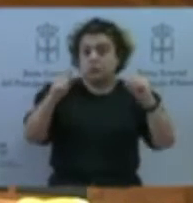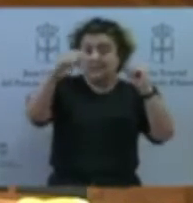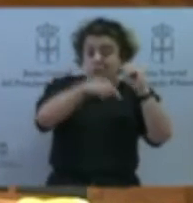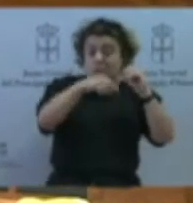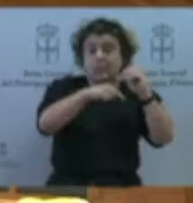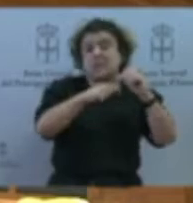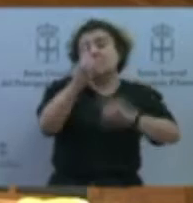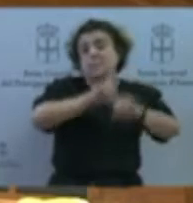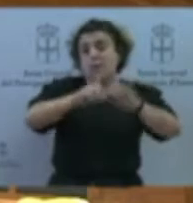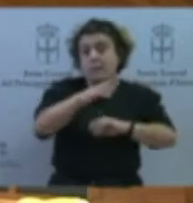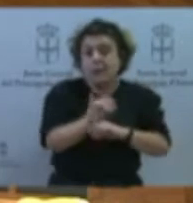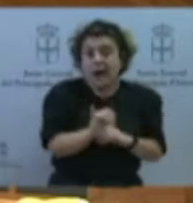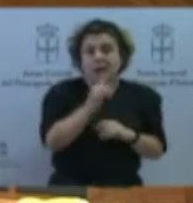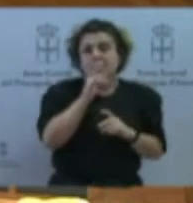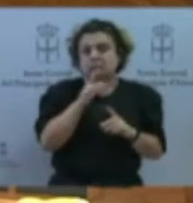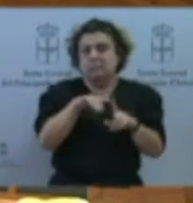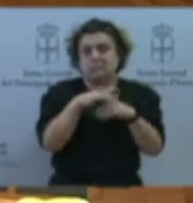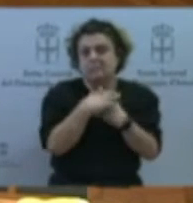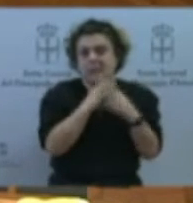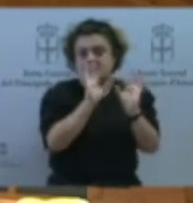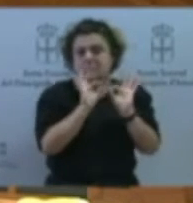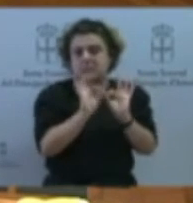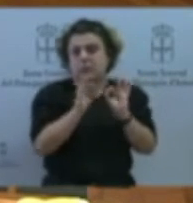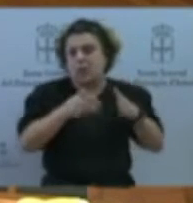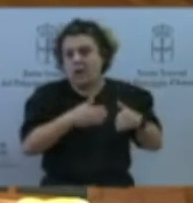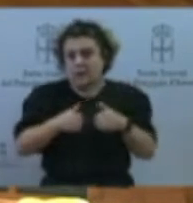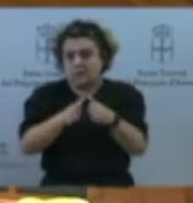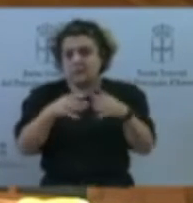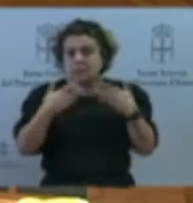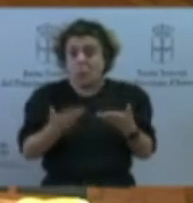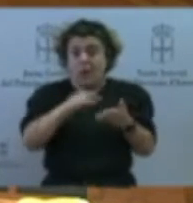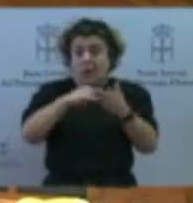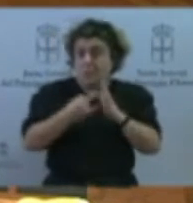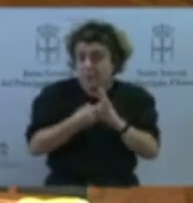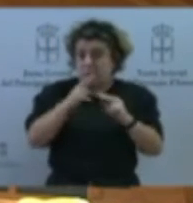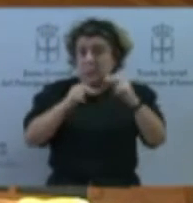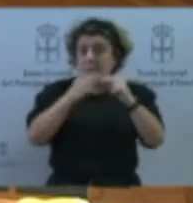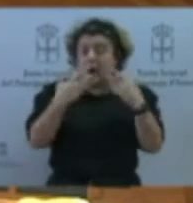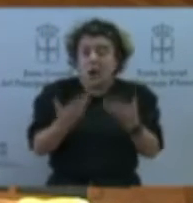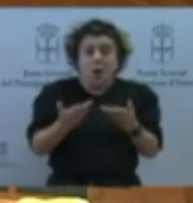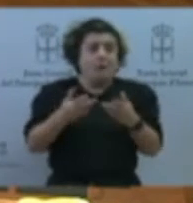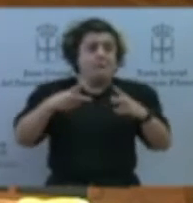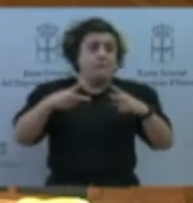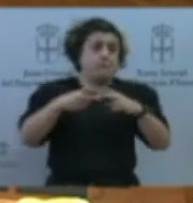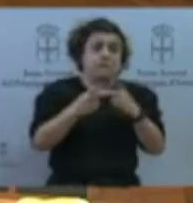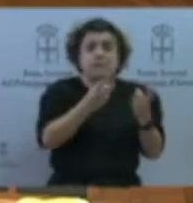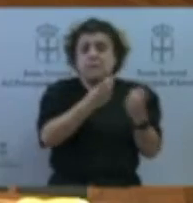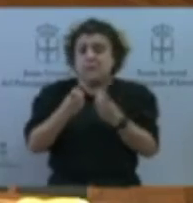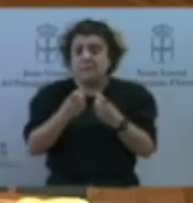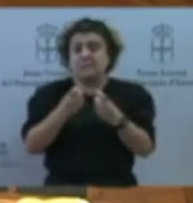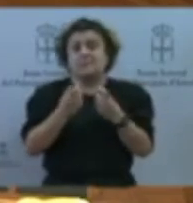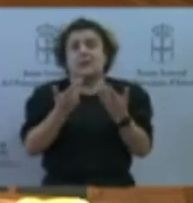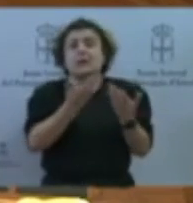las vías, a la propia situación de aparición de proyectos, a la propia situación de falta de prevención, donde puede haber daños, riesgos geológicos, cuáles son las